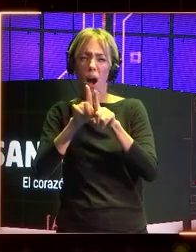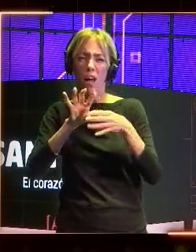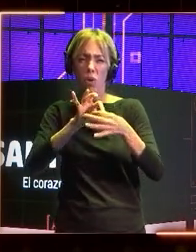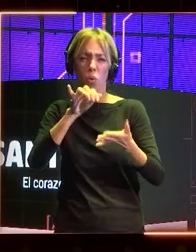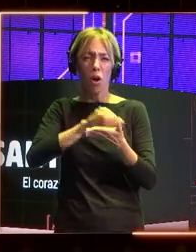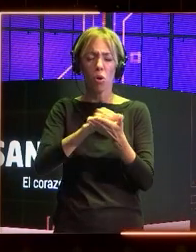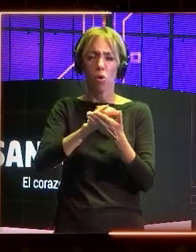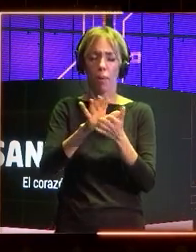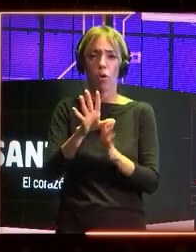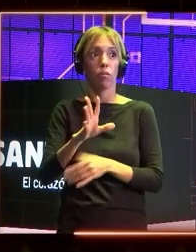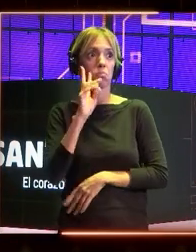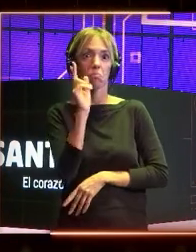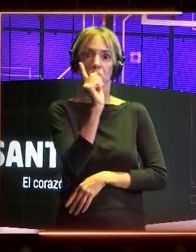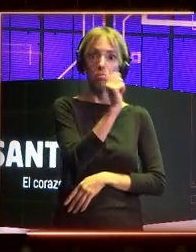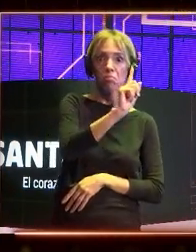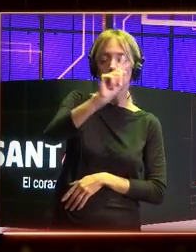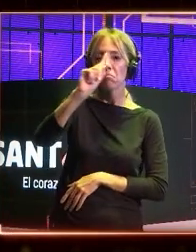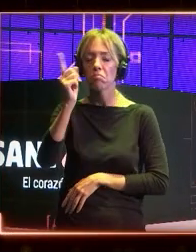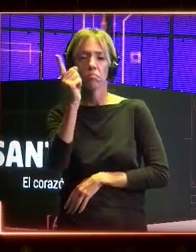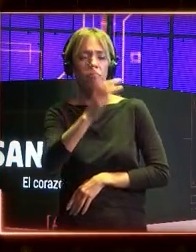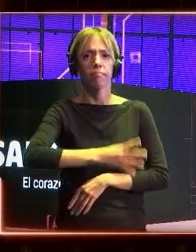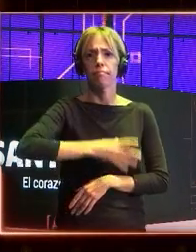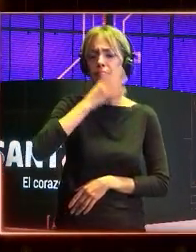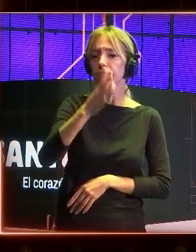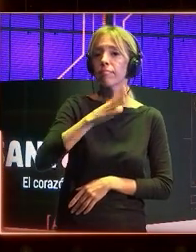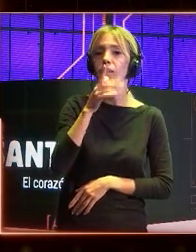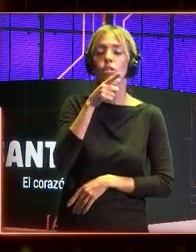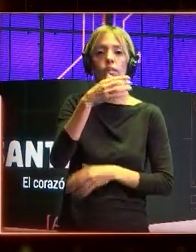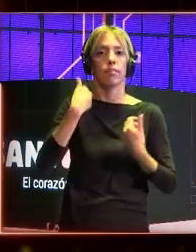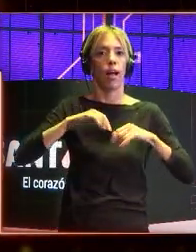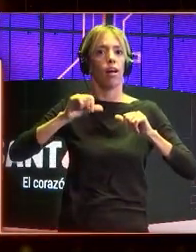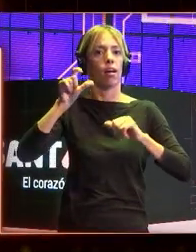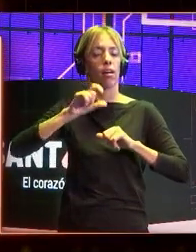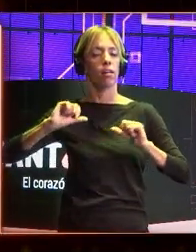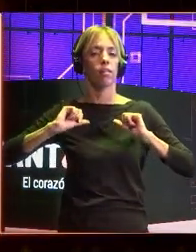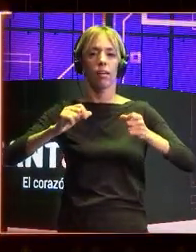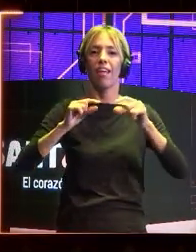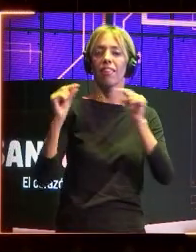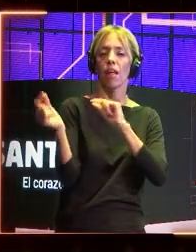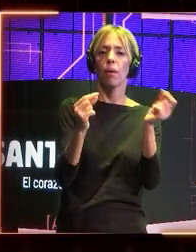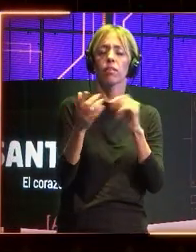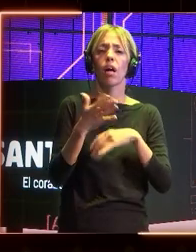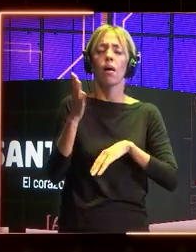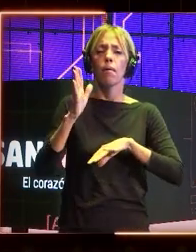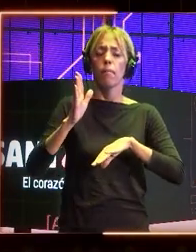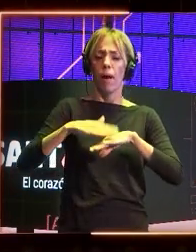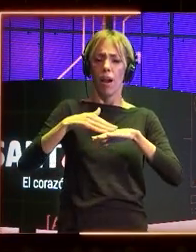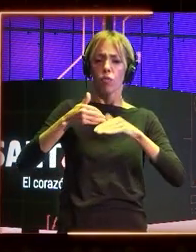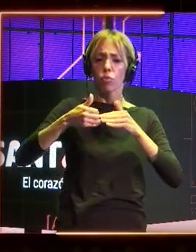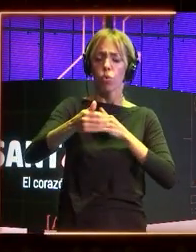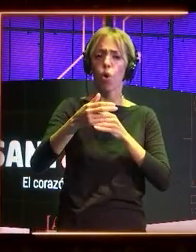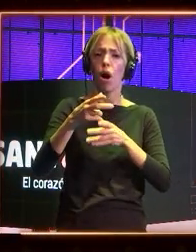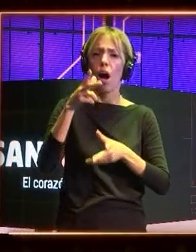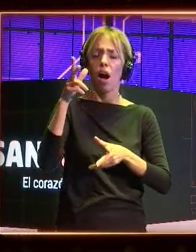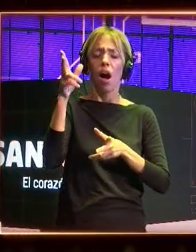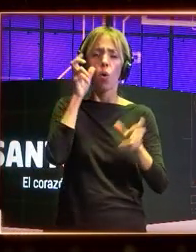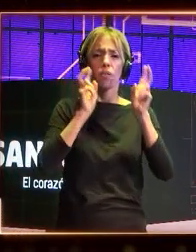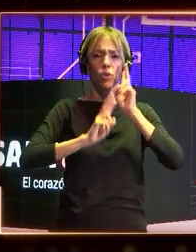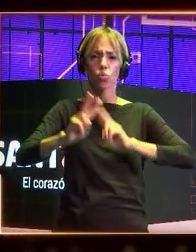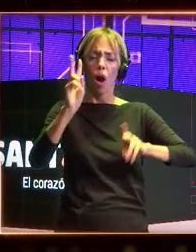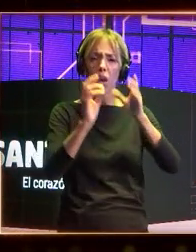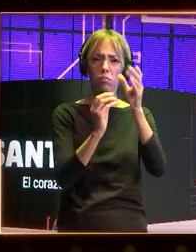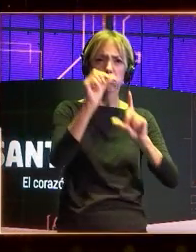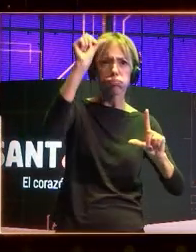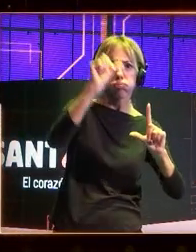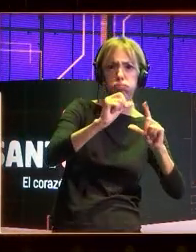pero es impresionante es impresionante y esto ya está abriendo muchos debates sobre cómo va a ser el futuro de la creación audiovisual y también sobre qué no vamos a poder